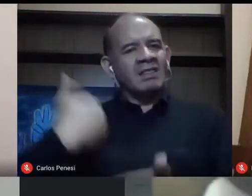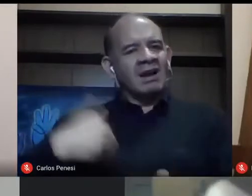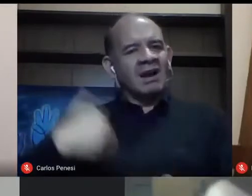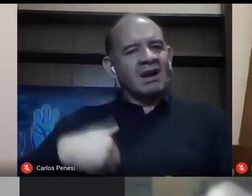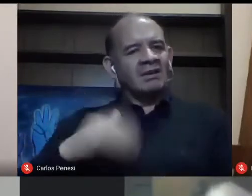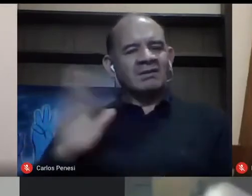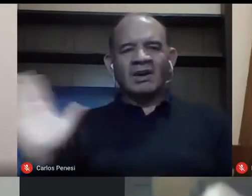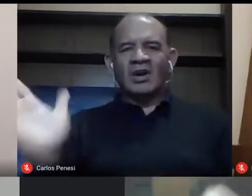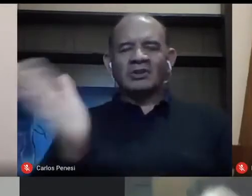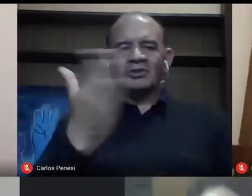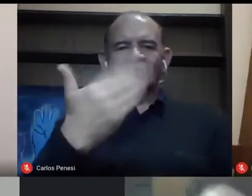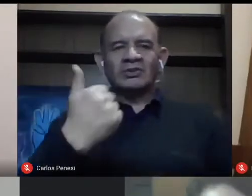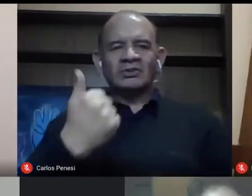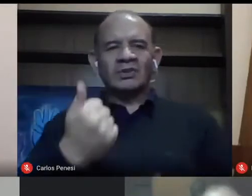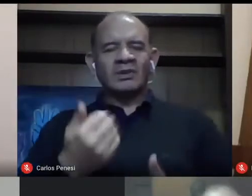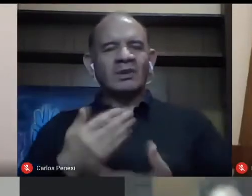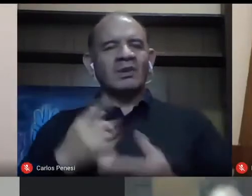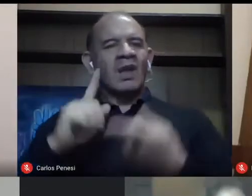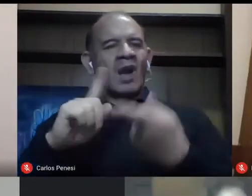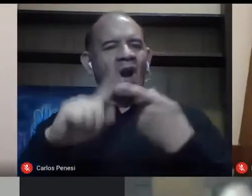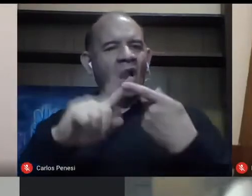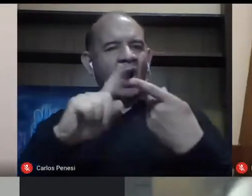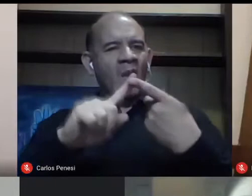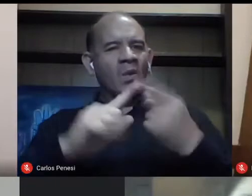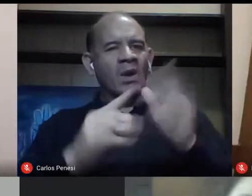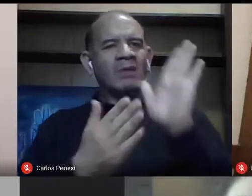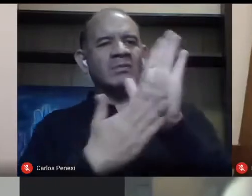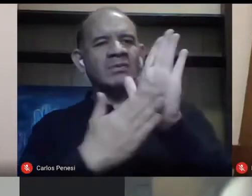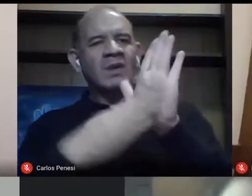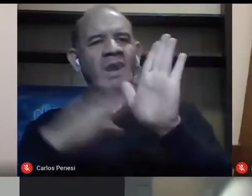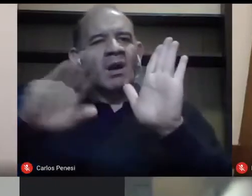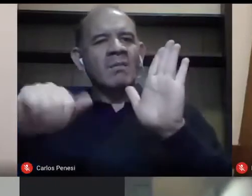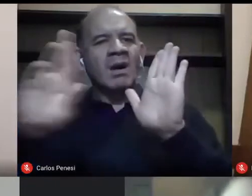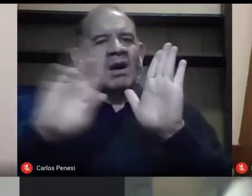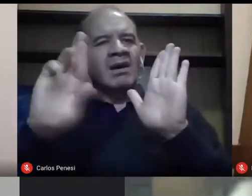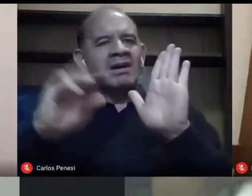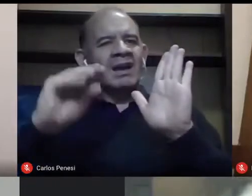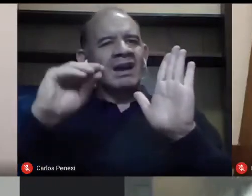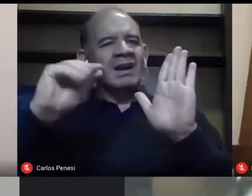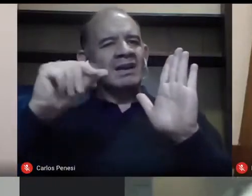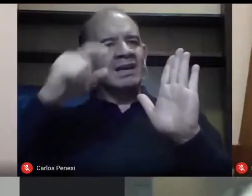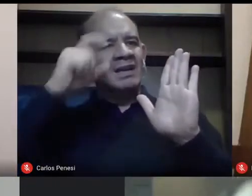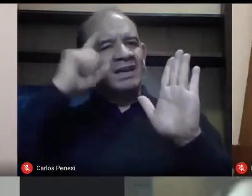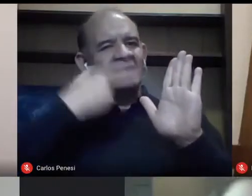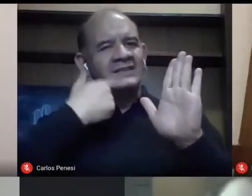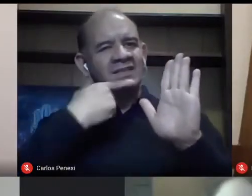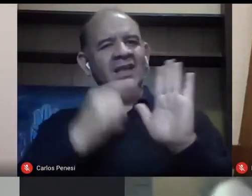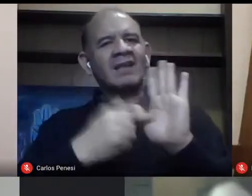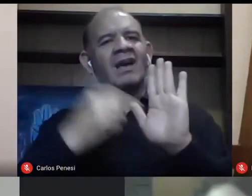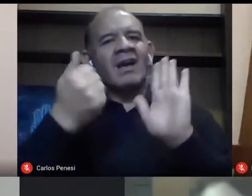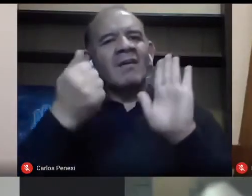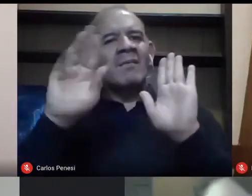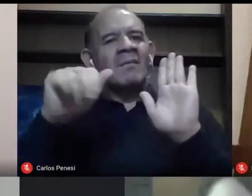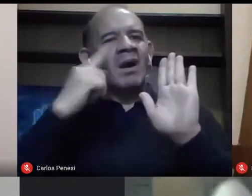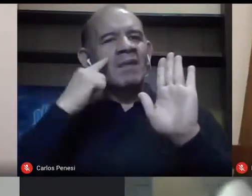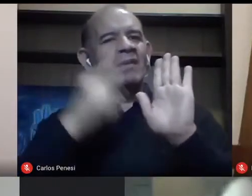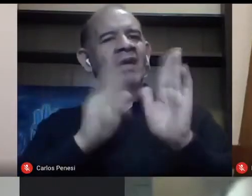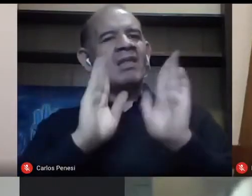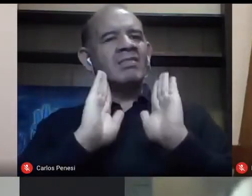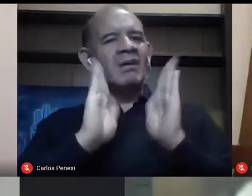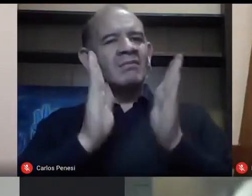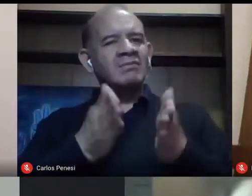todo esto de la implementación del Tratado de Marrakech. También tenemos con nosotros a Bárbara Duranti, que es asesora